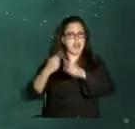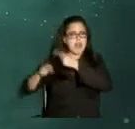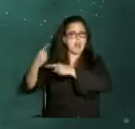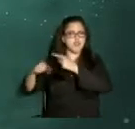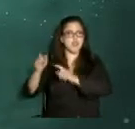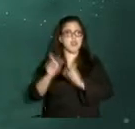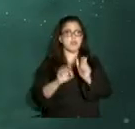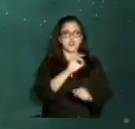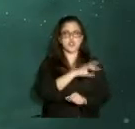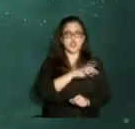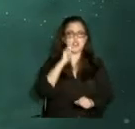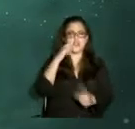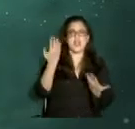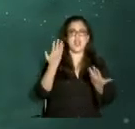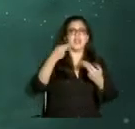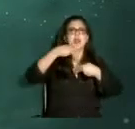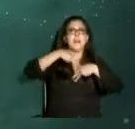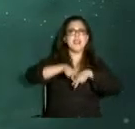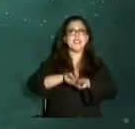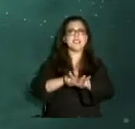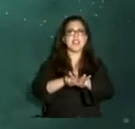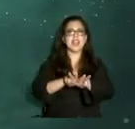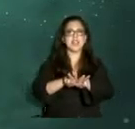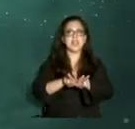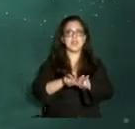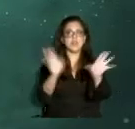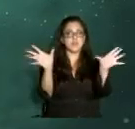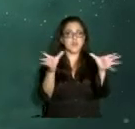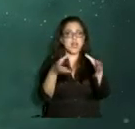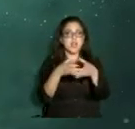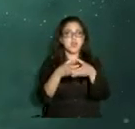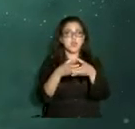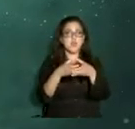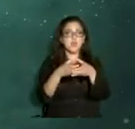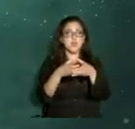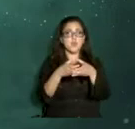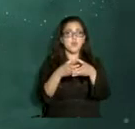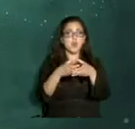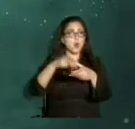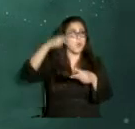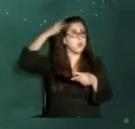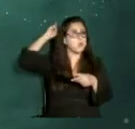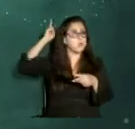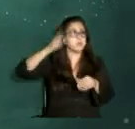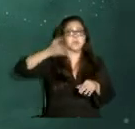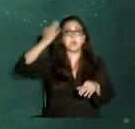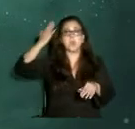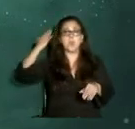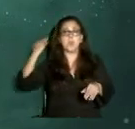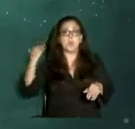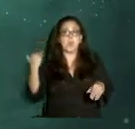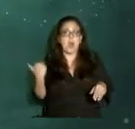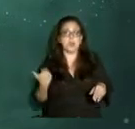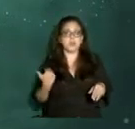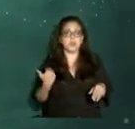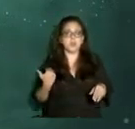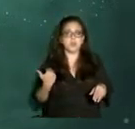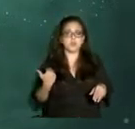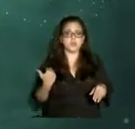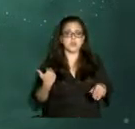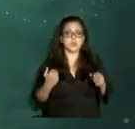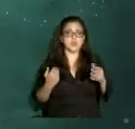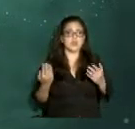los chilenos es una historia de mestizaje. El grupo de amerindios que habitaba nuestro territorio hace miles de años